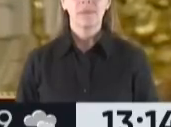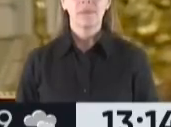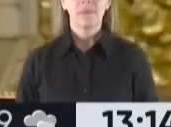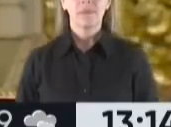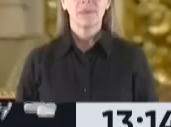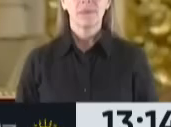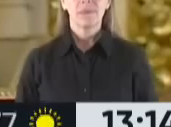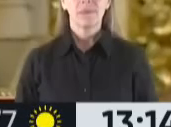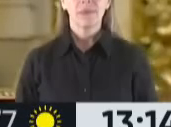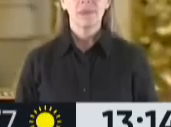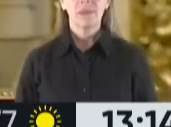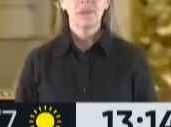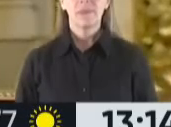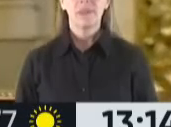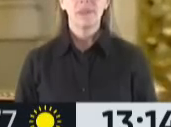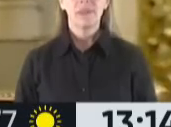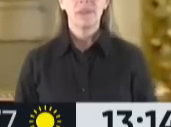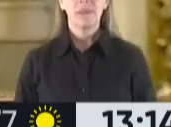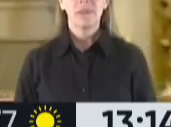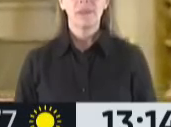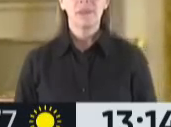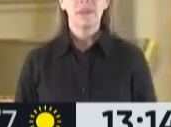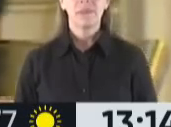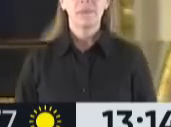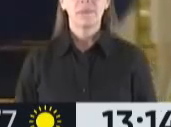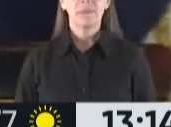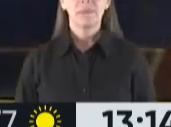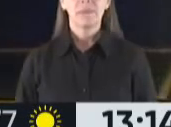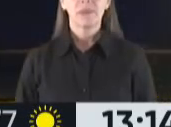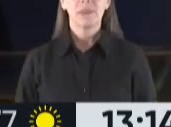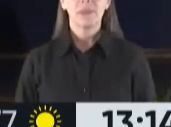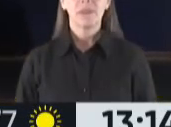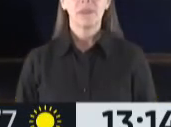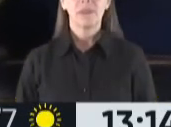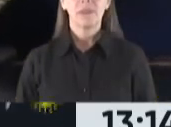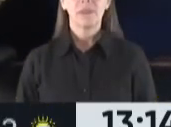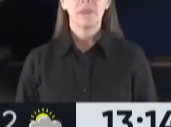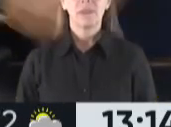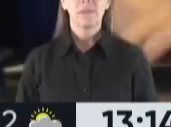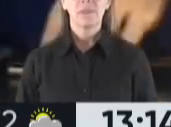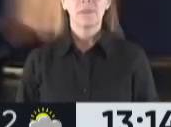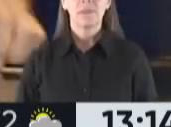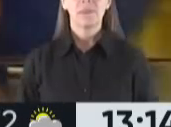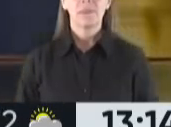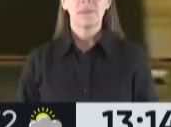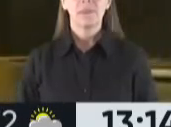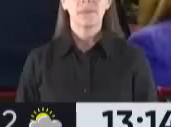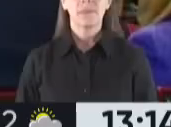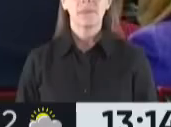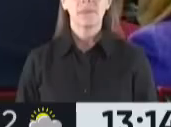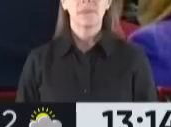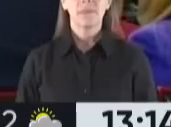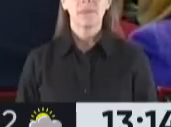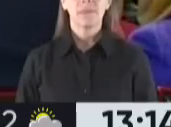Comisión Europea estuvieron reunidos en el despacho presidencial de Casa de Gobierno y ahora ambos